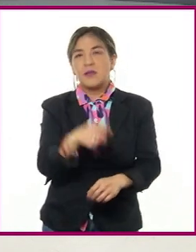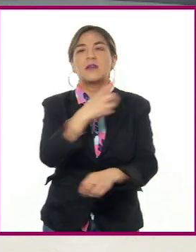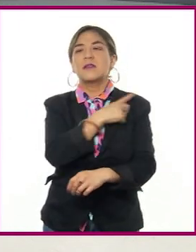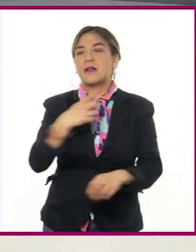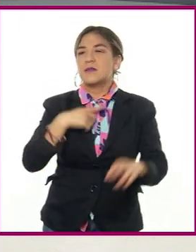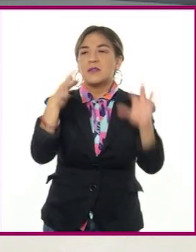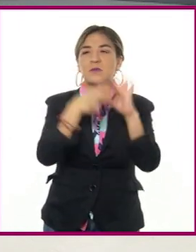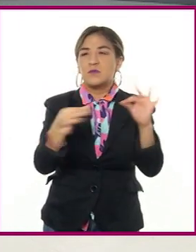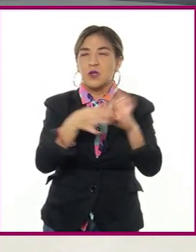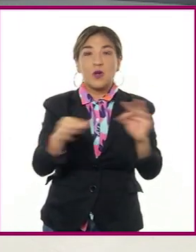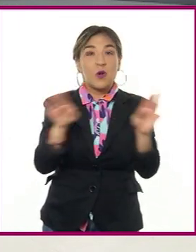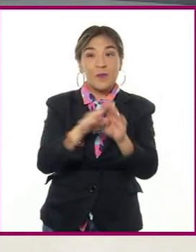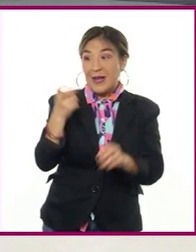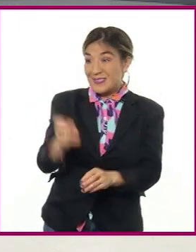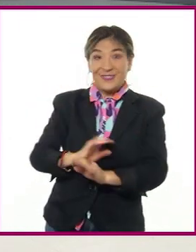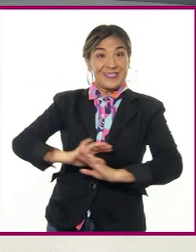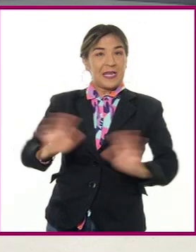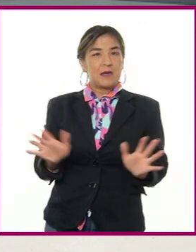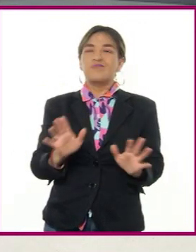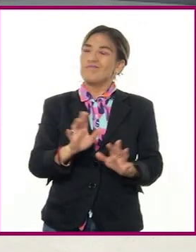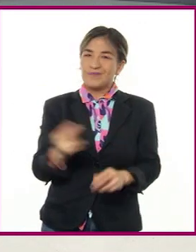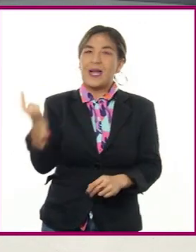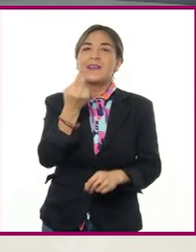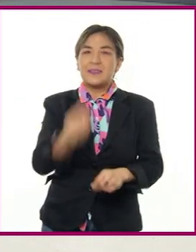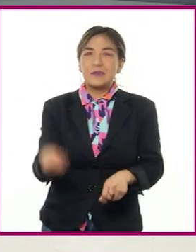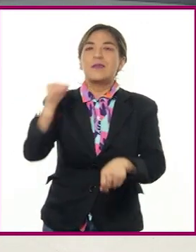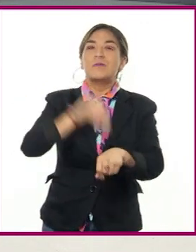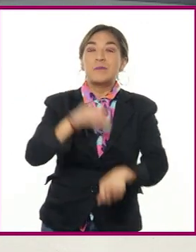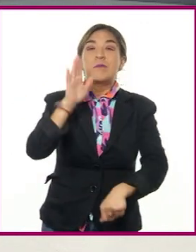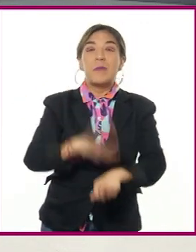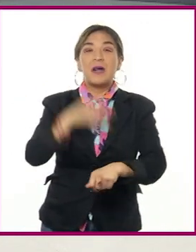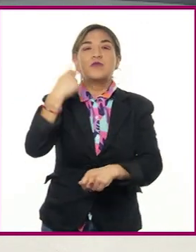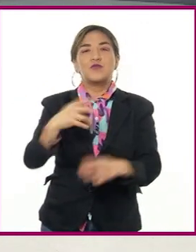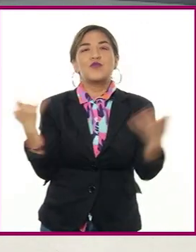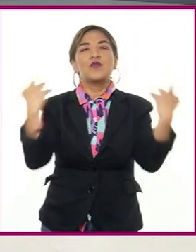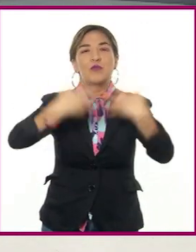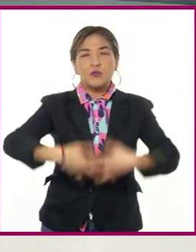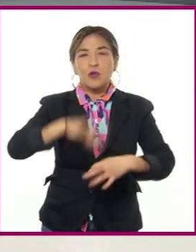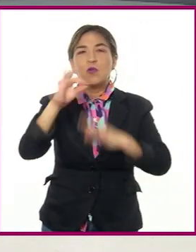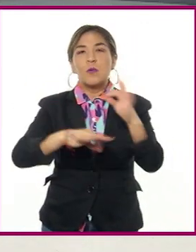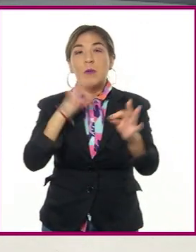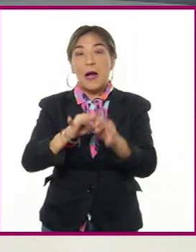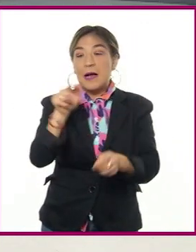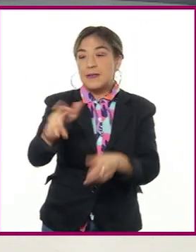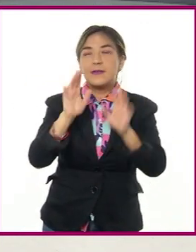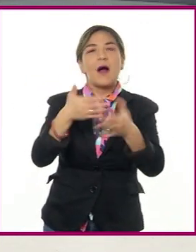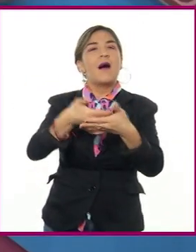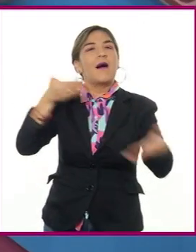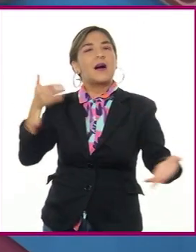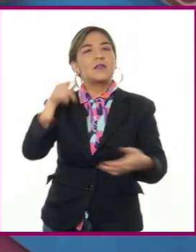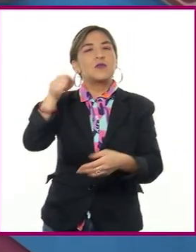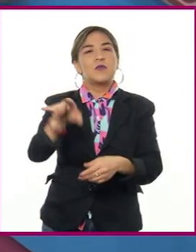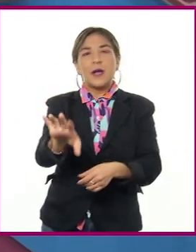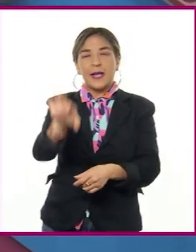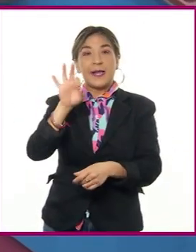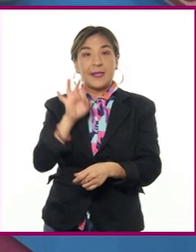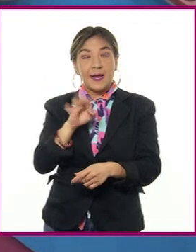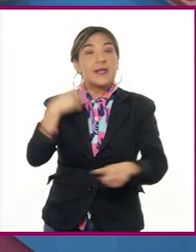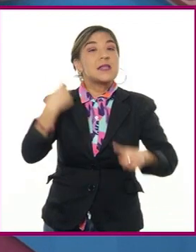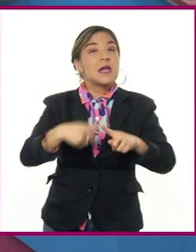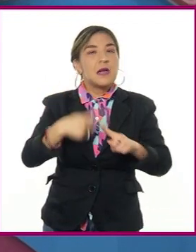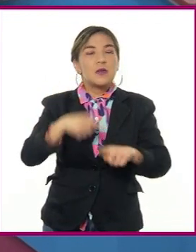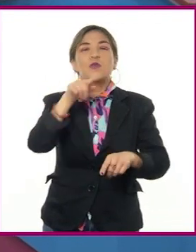ellos no es suficiente. Es necesario que cumplan las funciones para las que fueron elegidas y elegidos y que además guíen